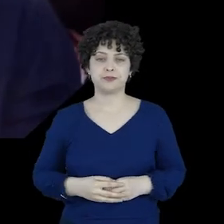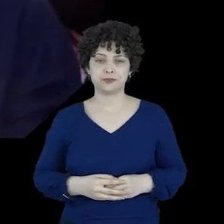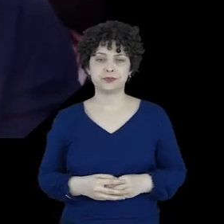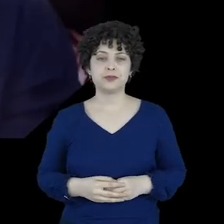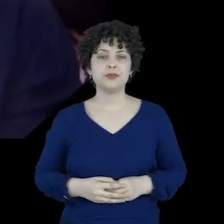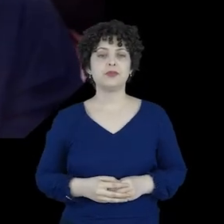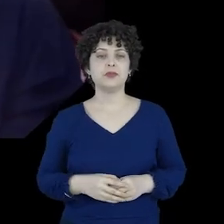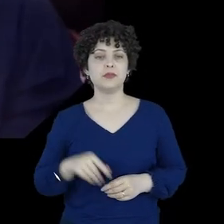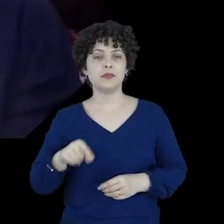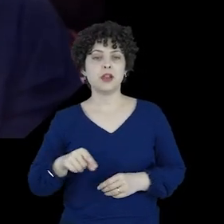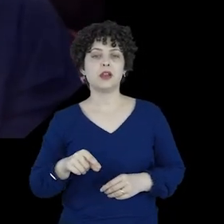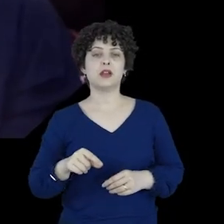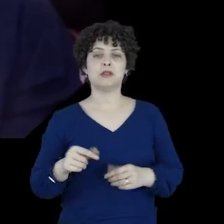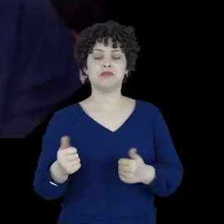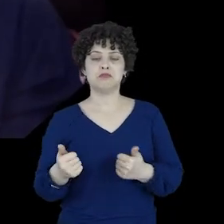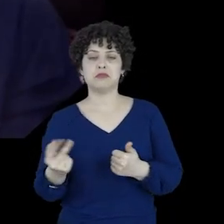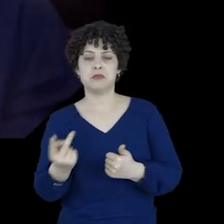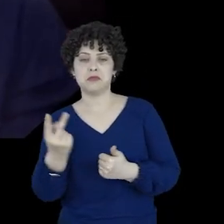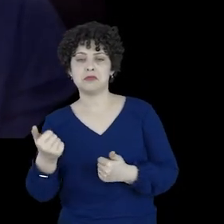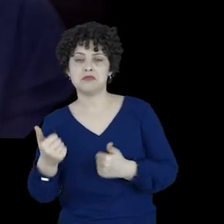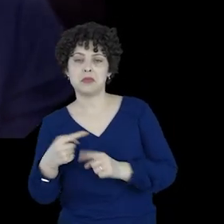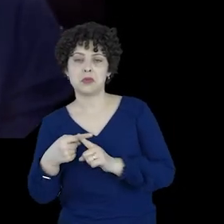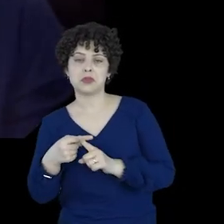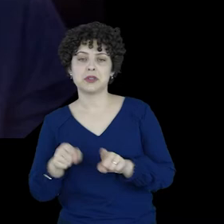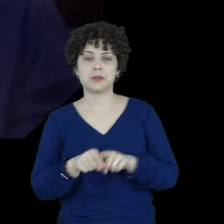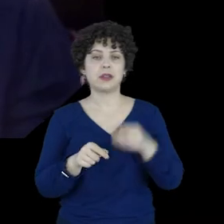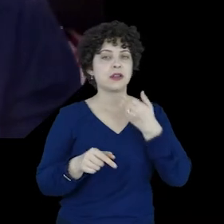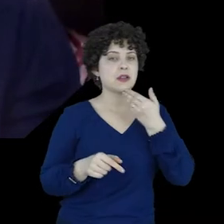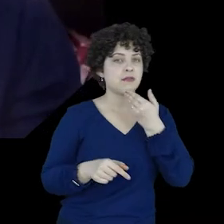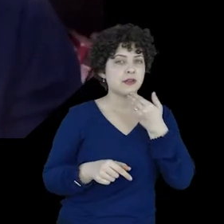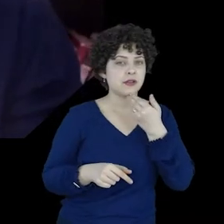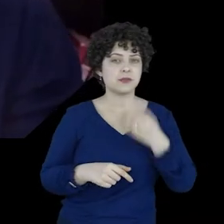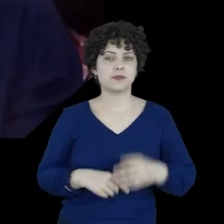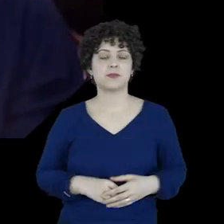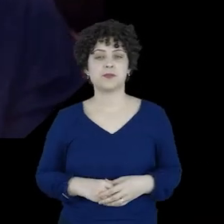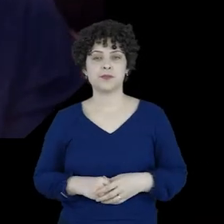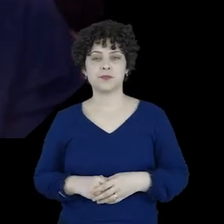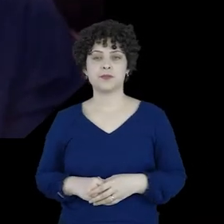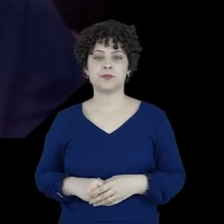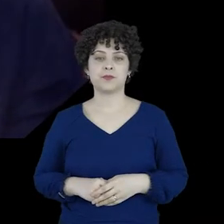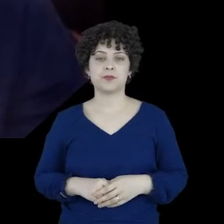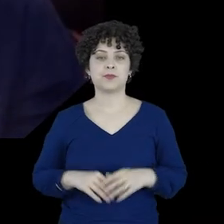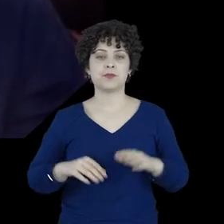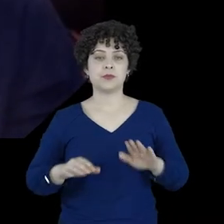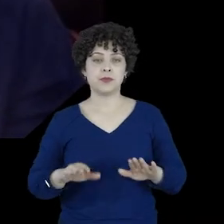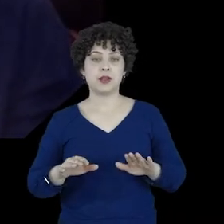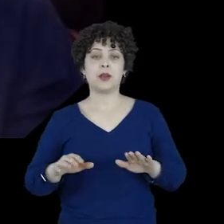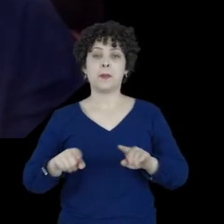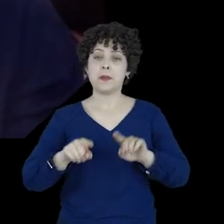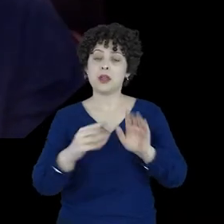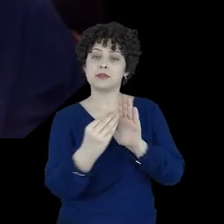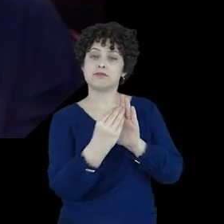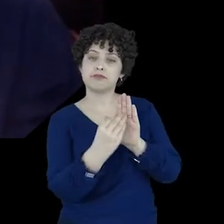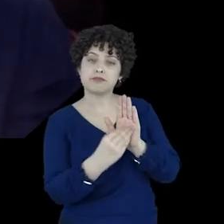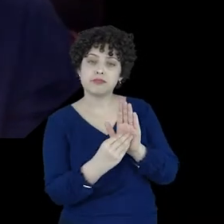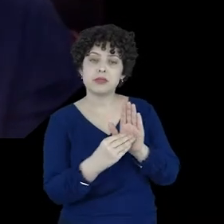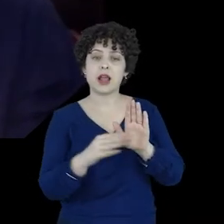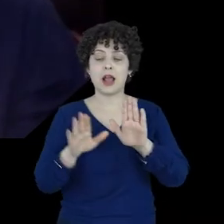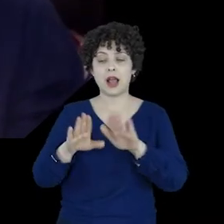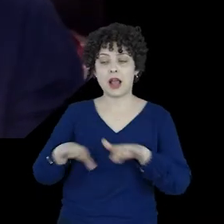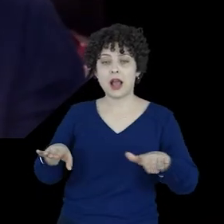importantes, relevantes, con sus virtudes y sus defectos, pero que mencionan en